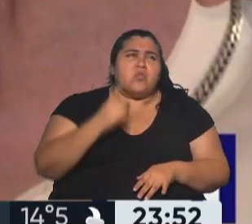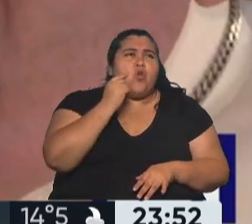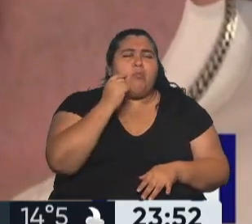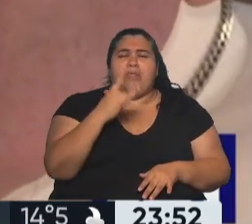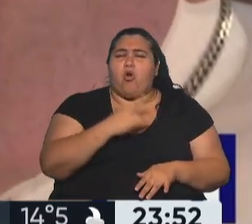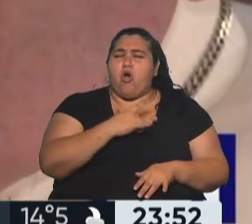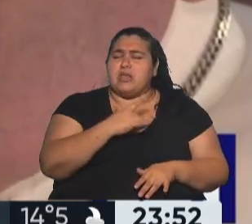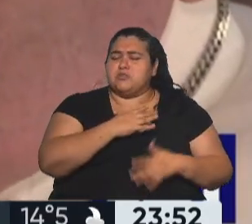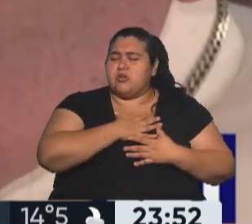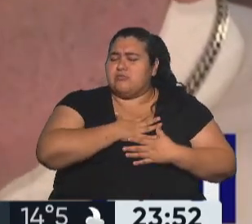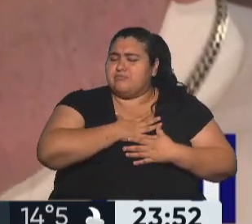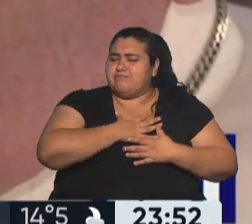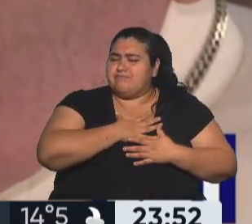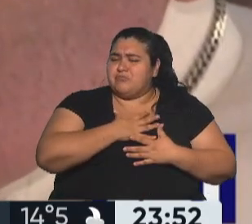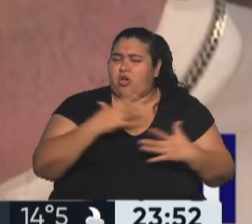cuore.